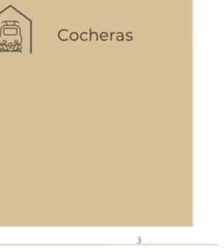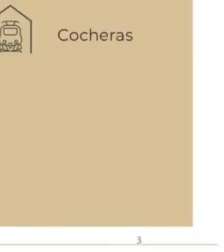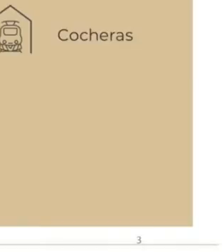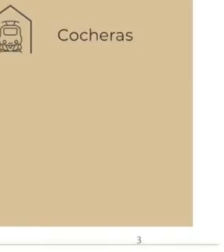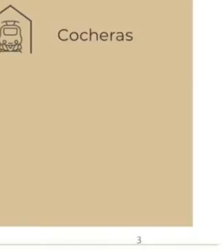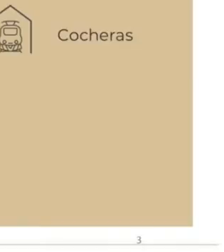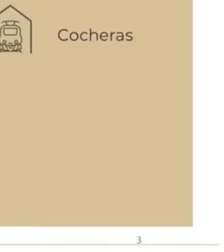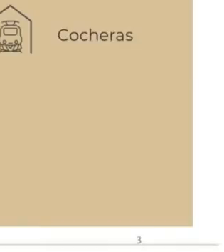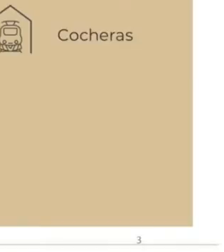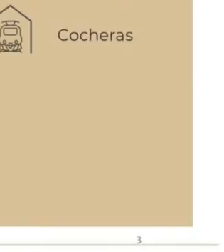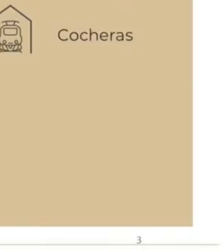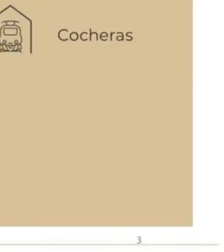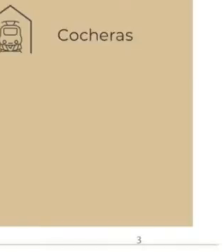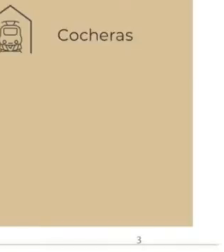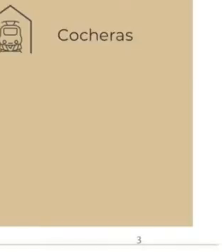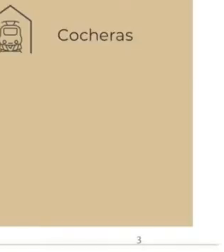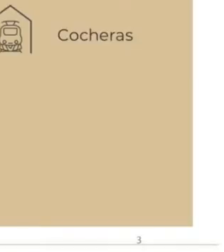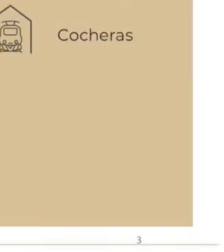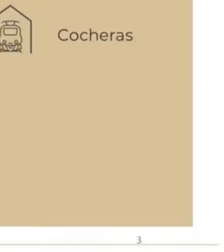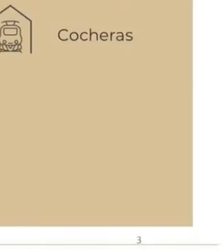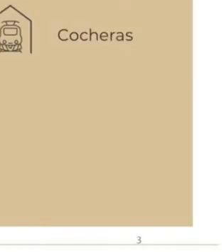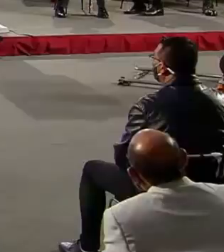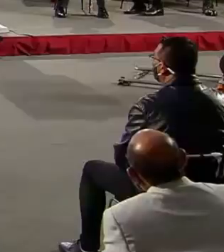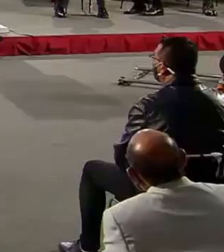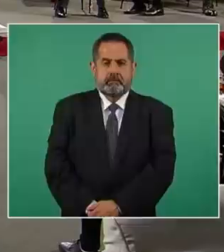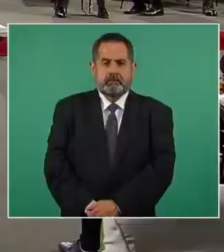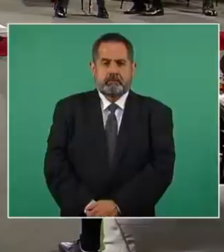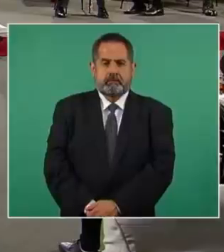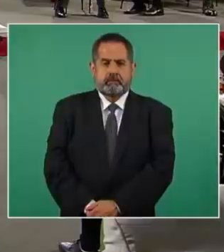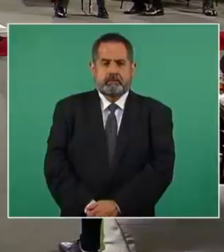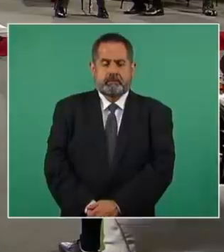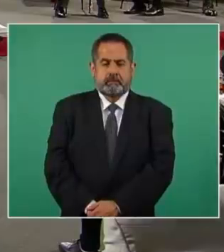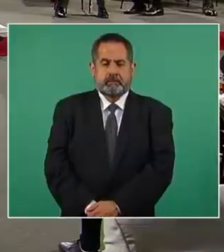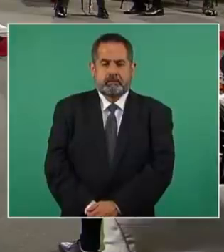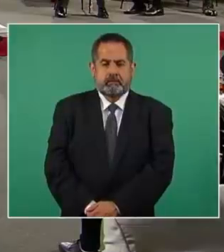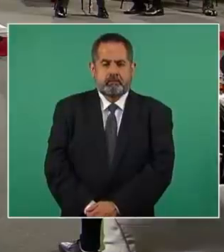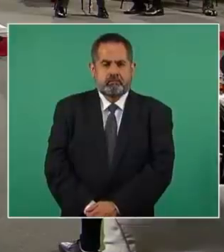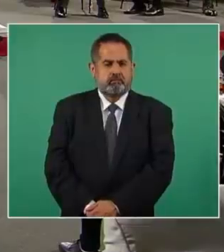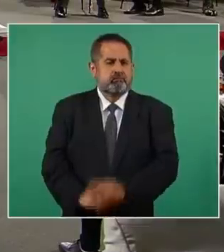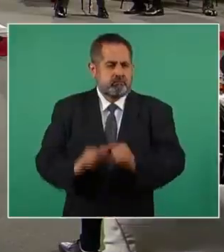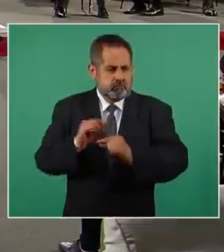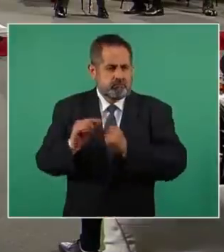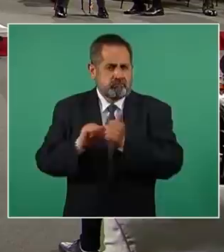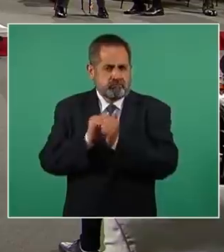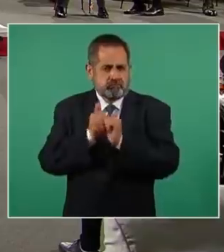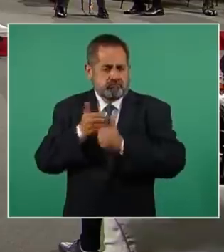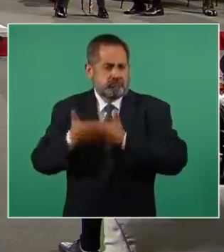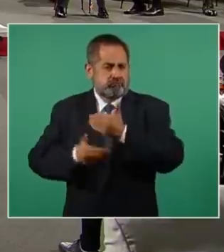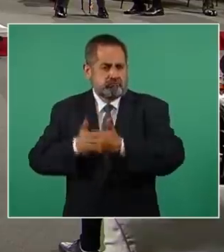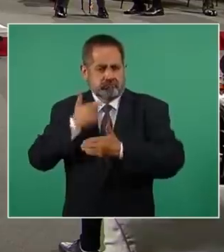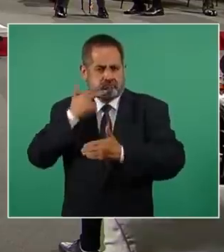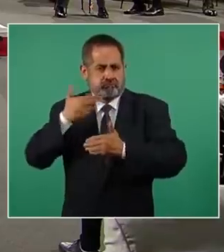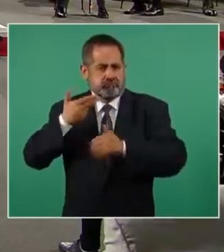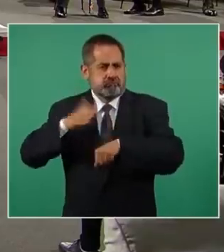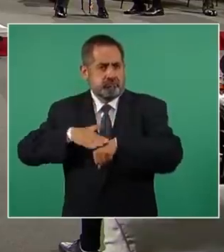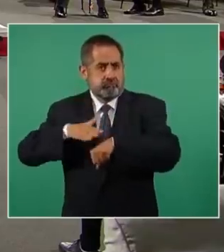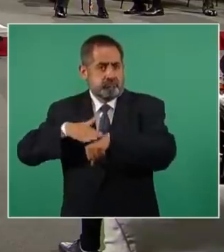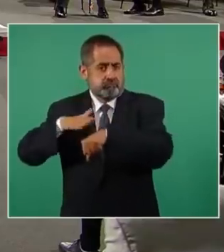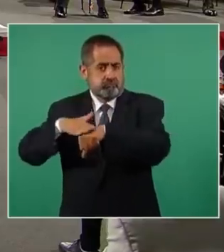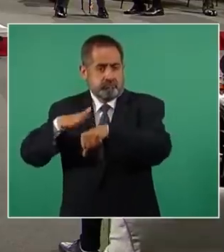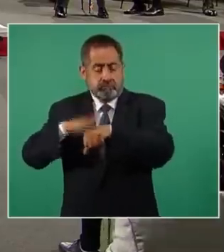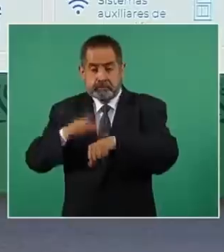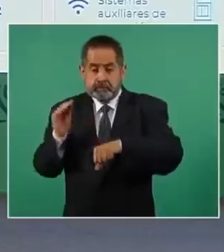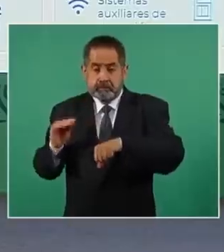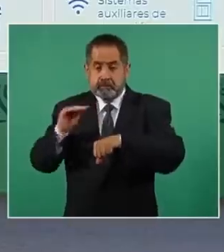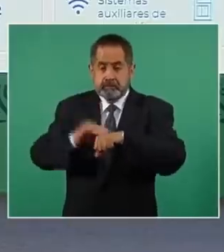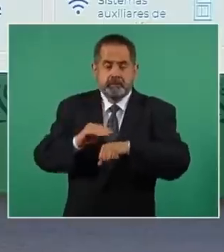entonces en ese momento la demanda va a ser pequeña. Se tiene que acostumbrar al mercado, ir creciendo junto con eso. Y conforme vaya avanzando la